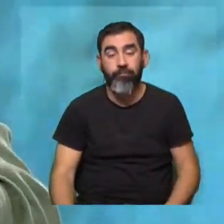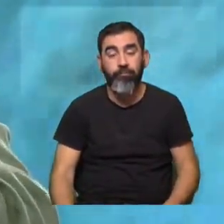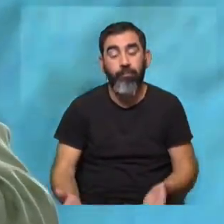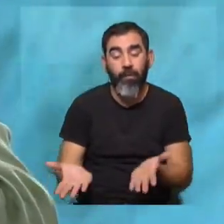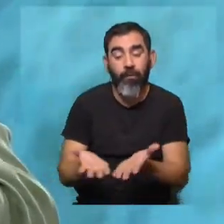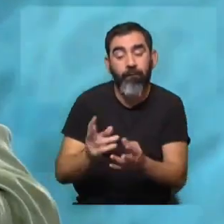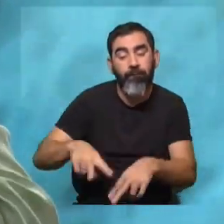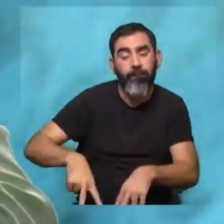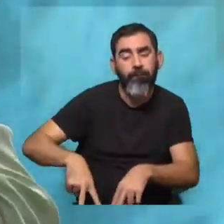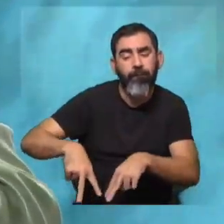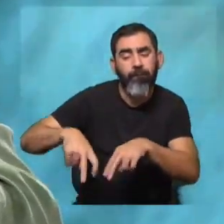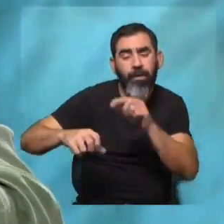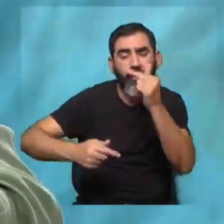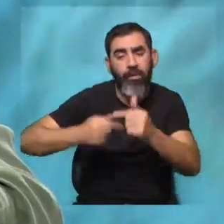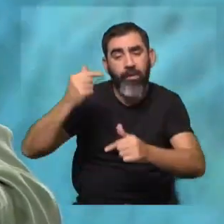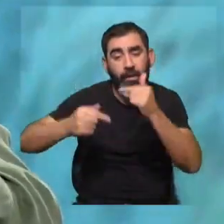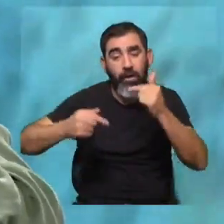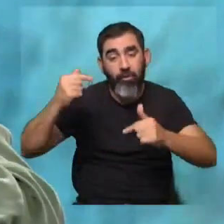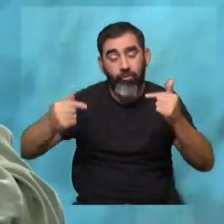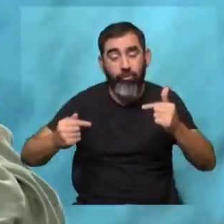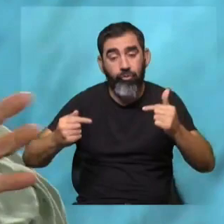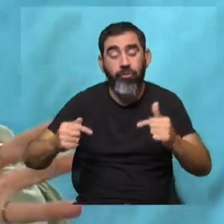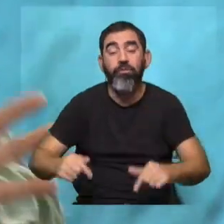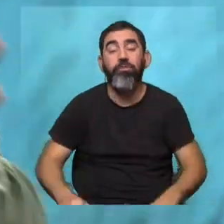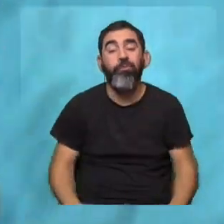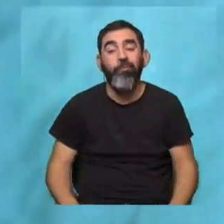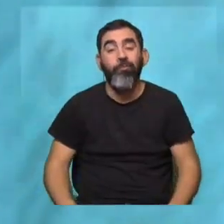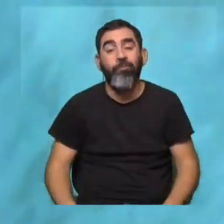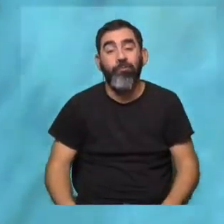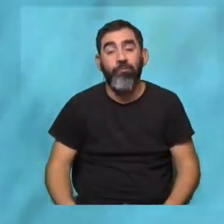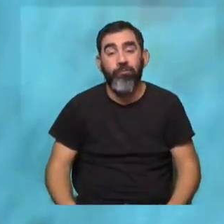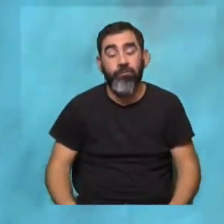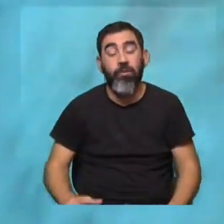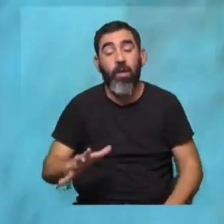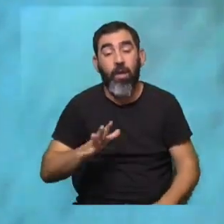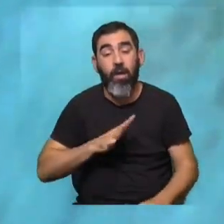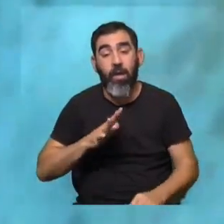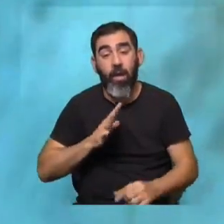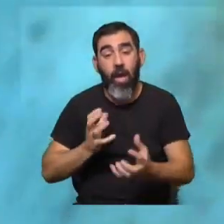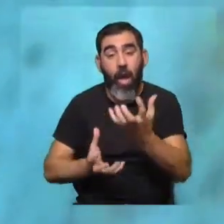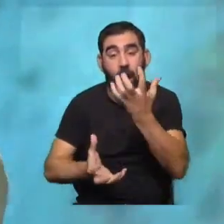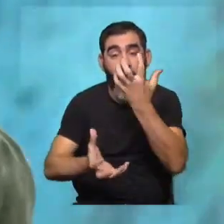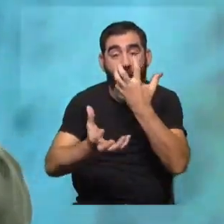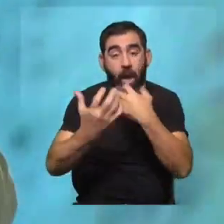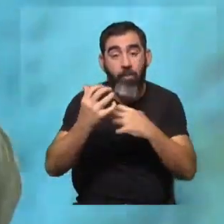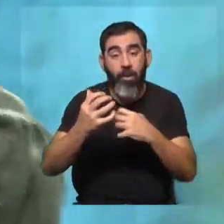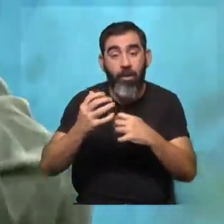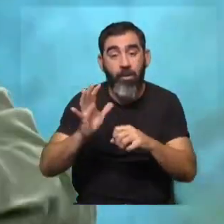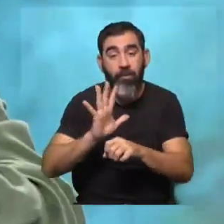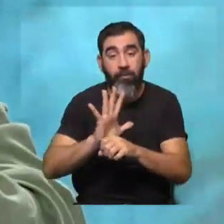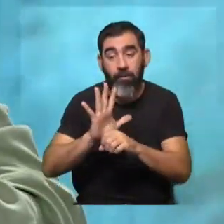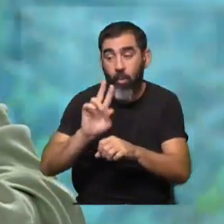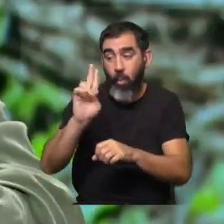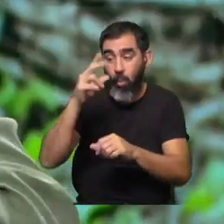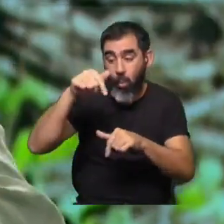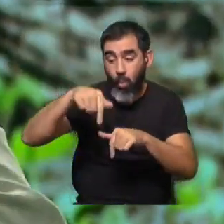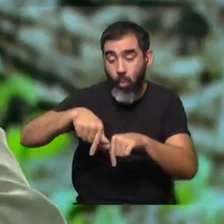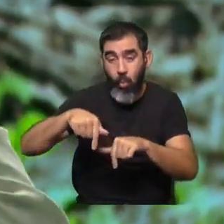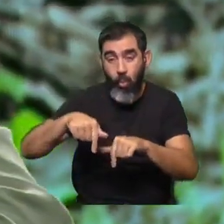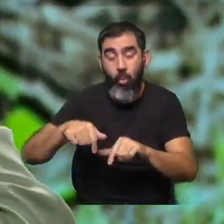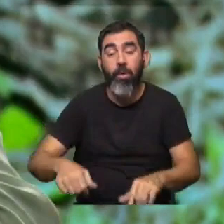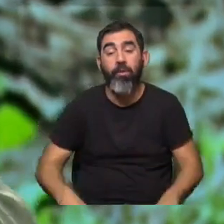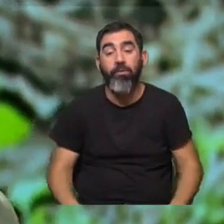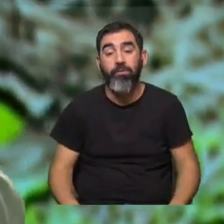moleculares que se han dado, morfológicos también, que derivan a que tenemos una especie prácticamente endémica de Uruguay, al menos la región